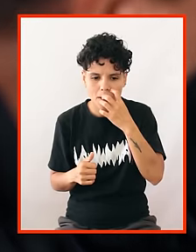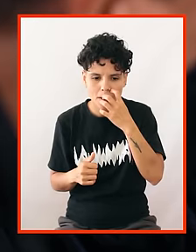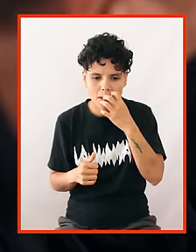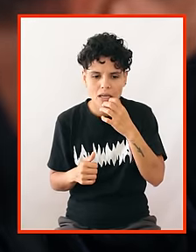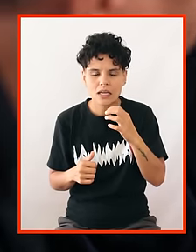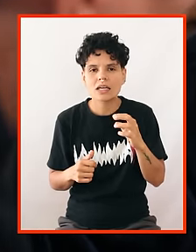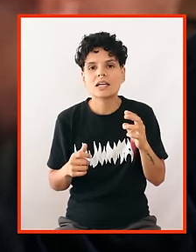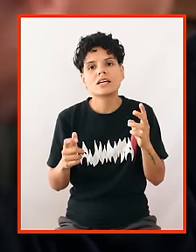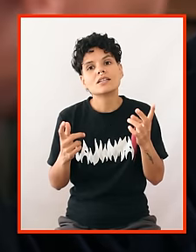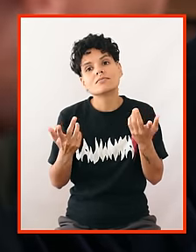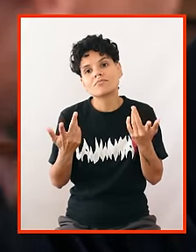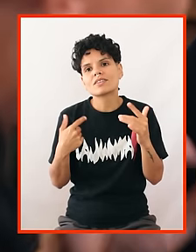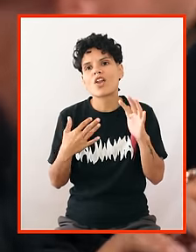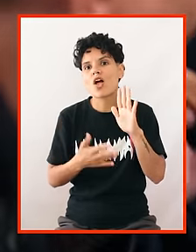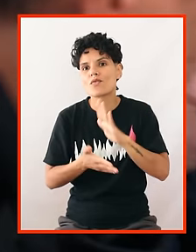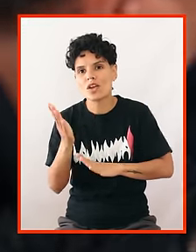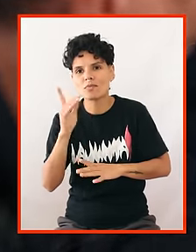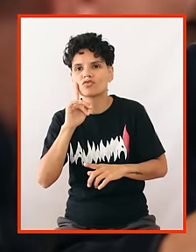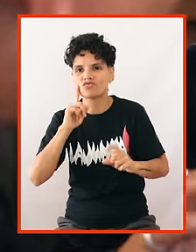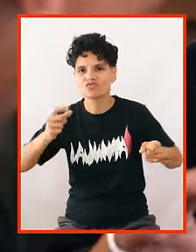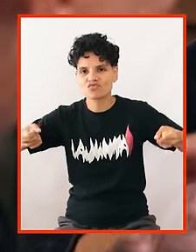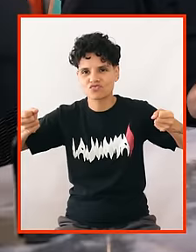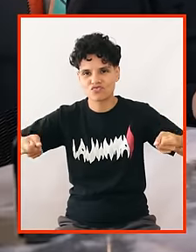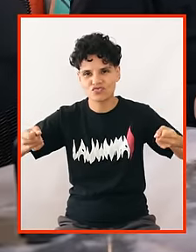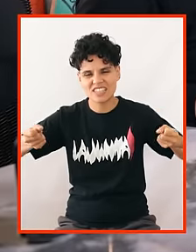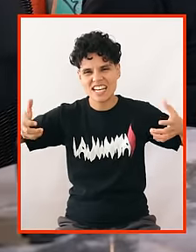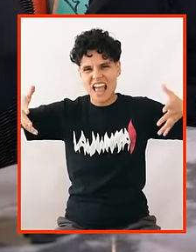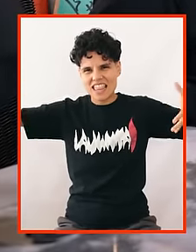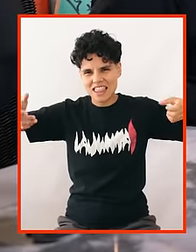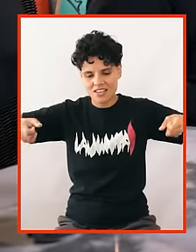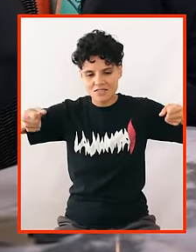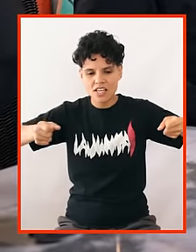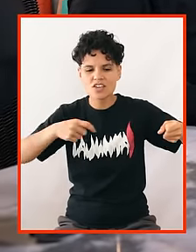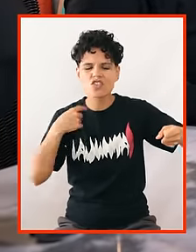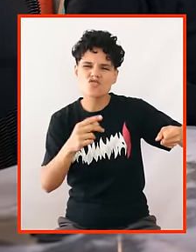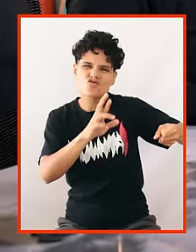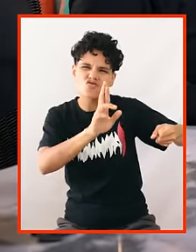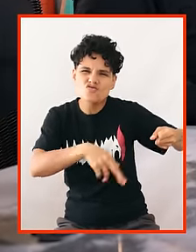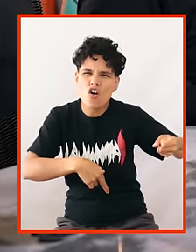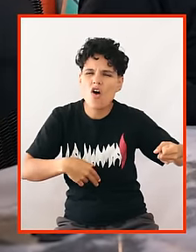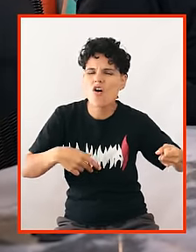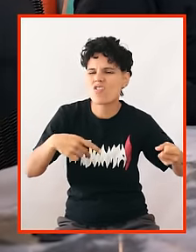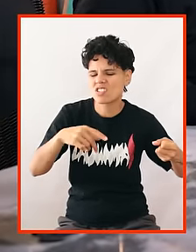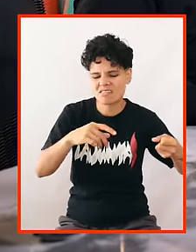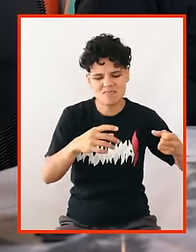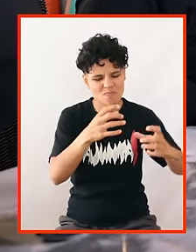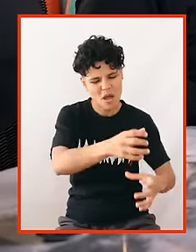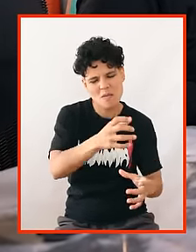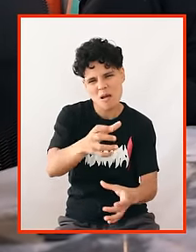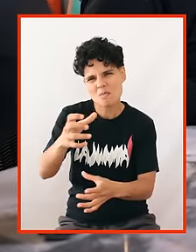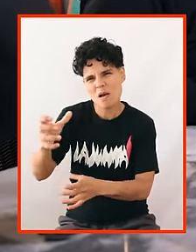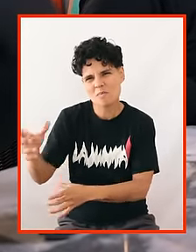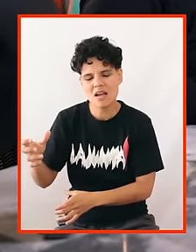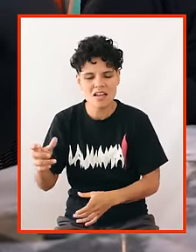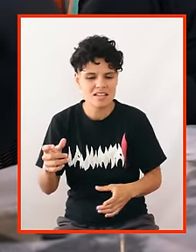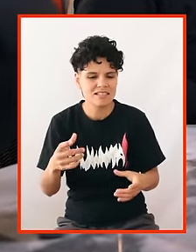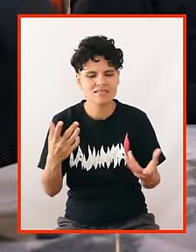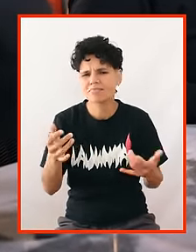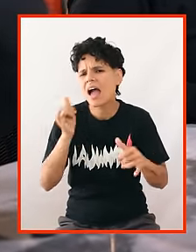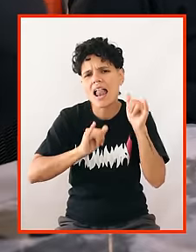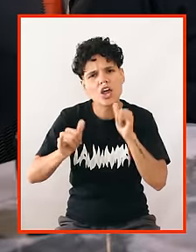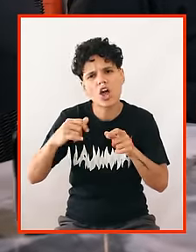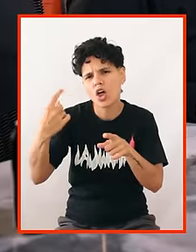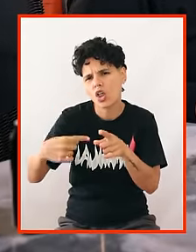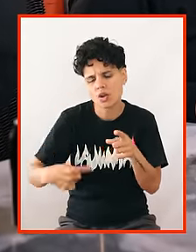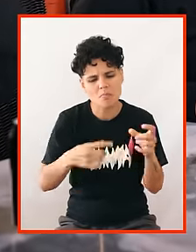cooler gigante, ojalá que hoy día se repita, lleno de, nosotros tomábamos mucho ron y cosas, lleno de Bacardí, lleno de un montón